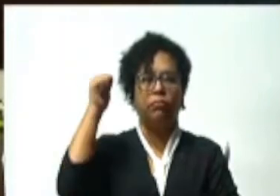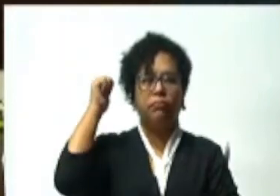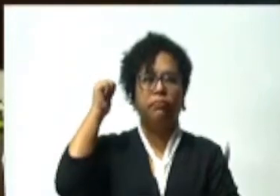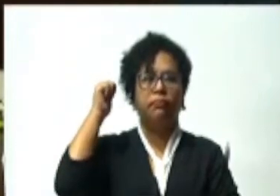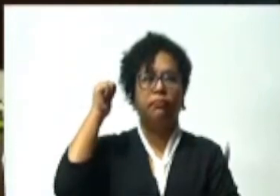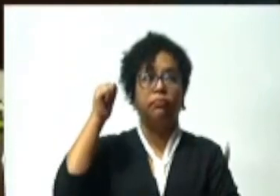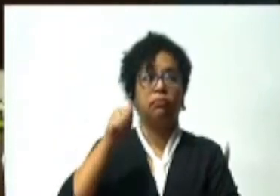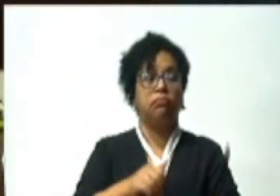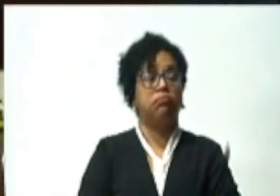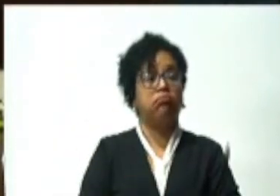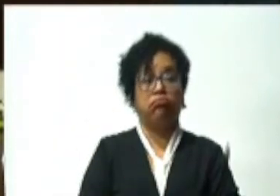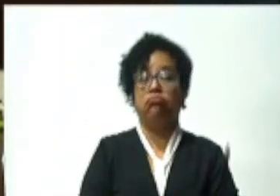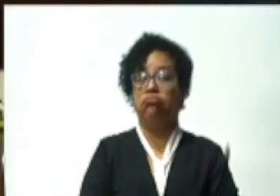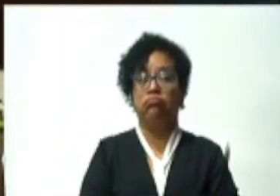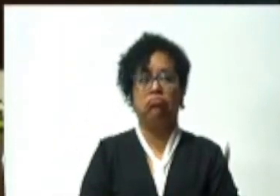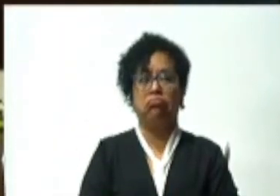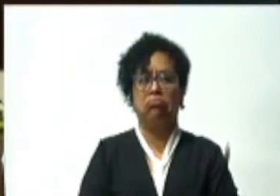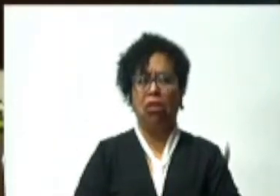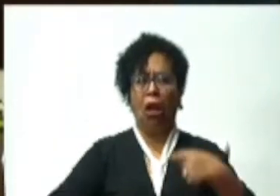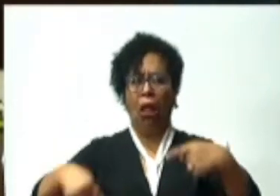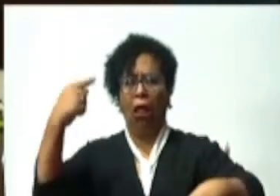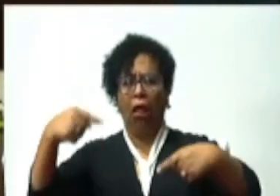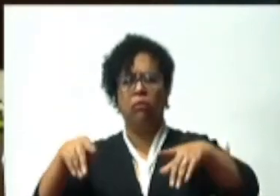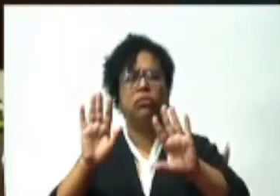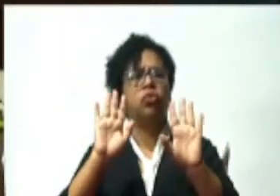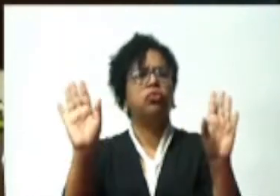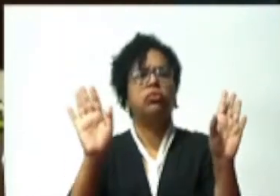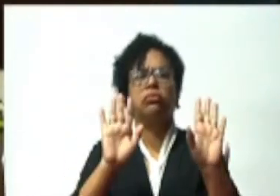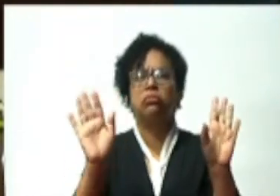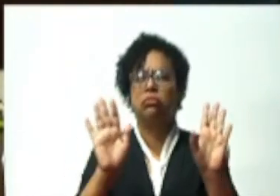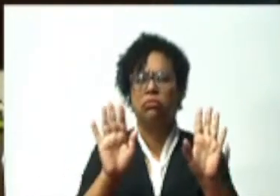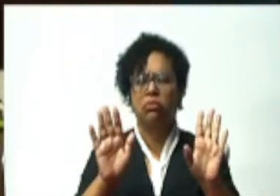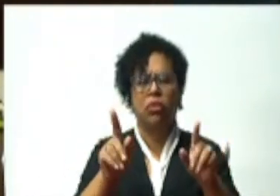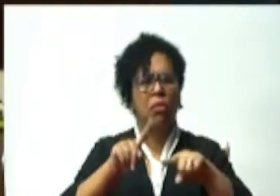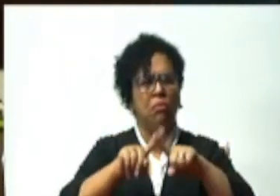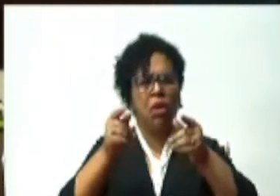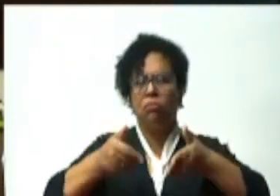Sin ánimo de levantista ni nada por el estilo. Entonces,